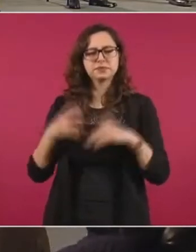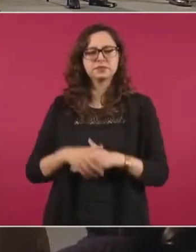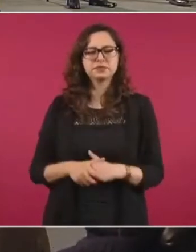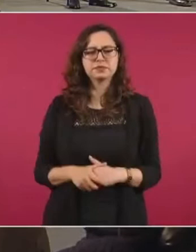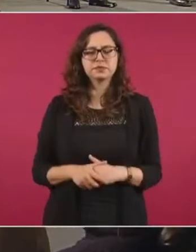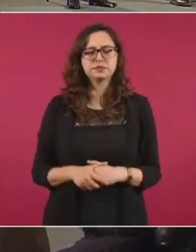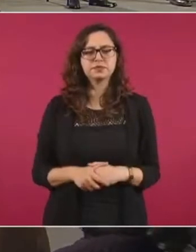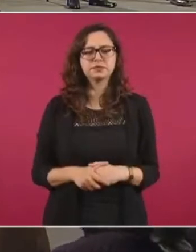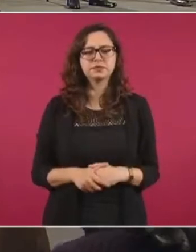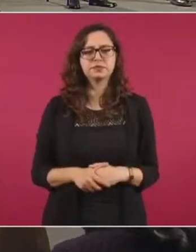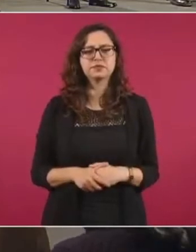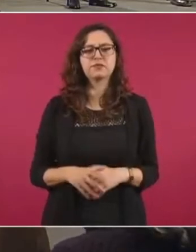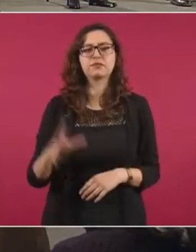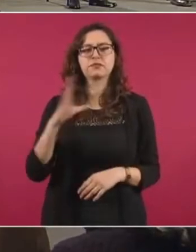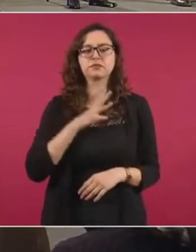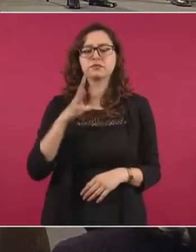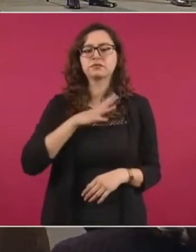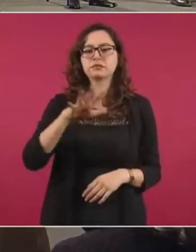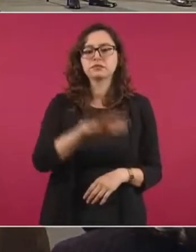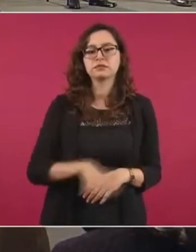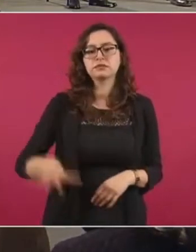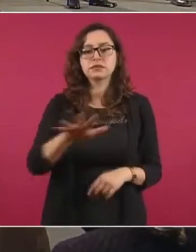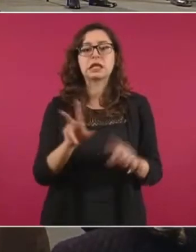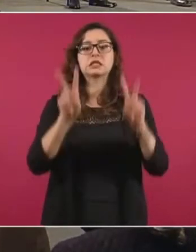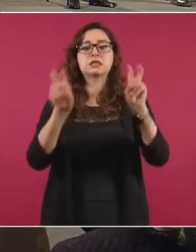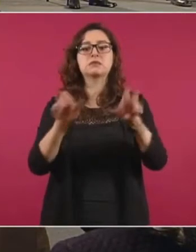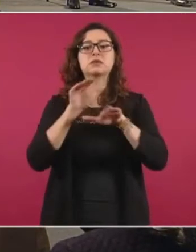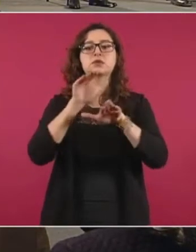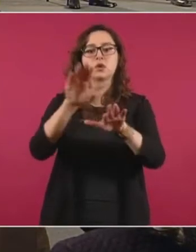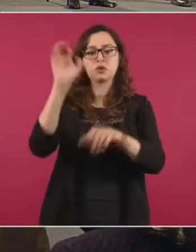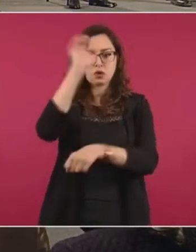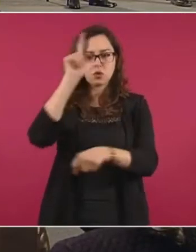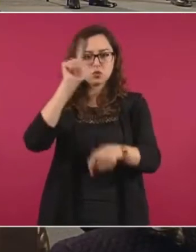corredor cultural que a continuación se les presenta.